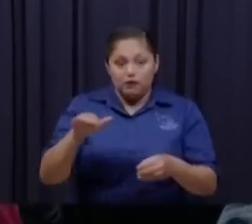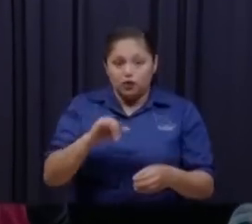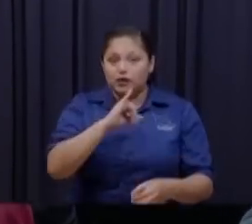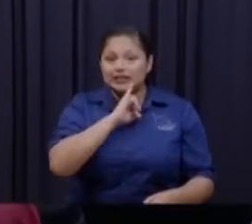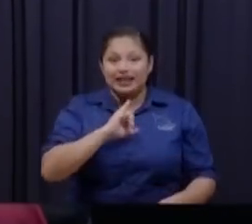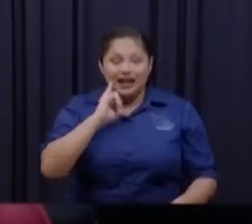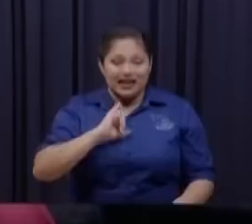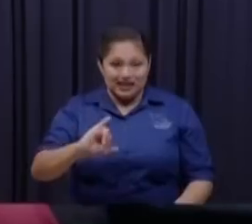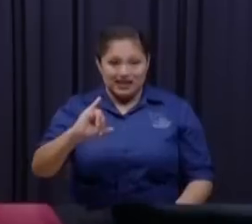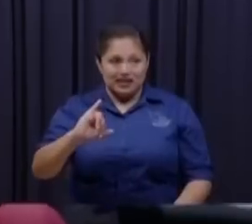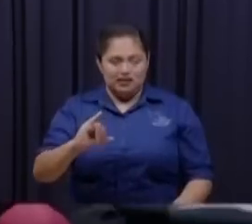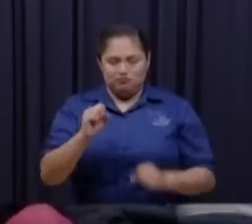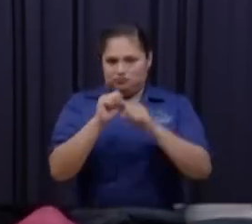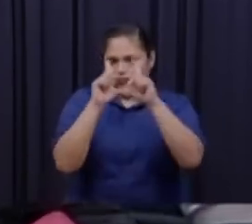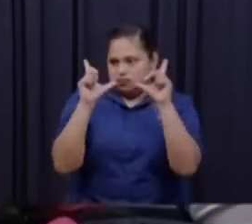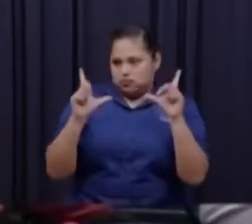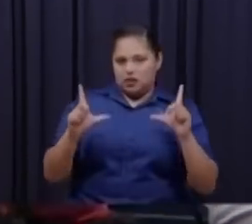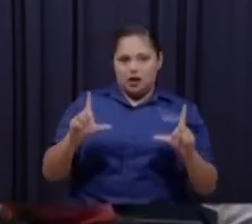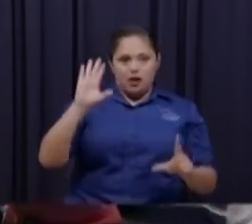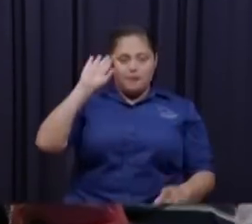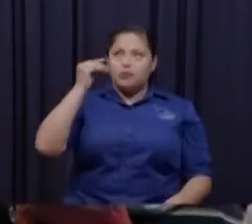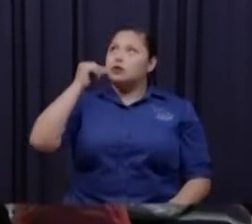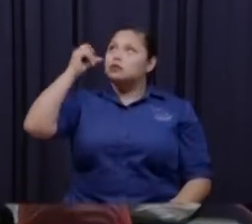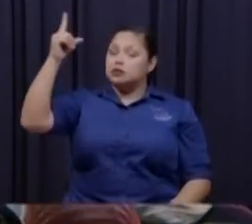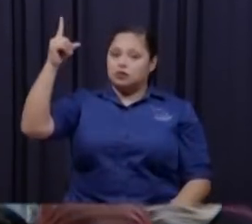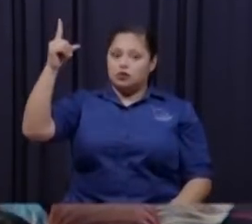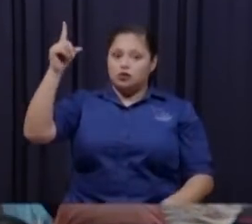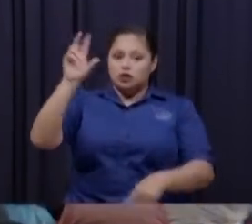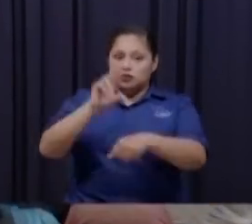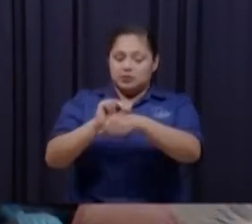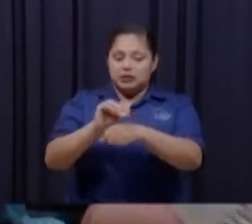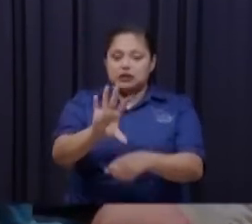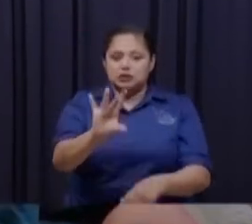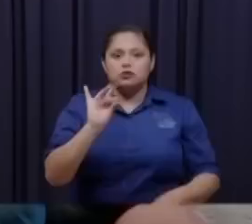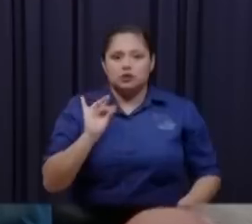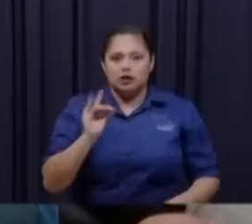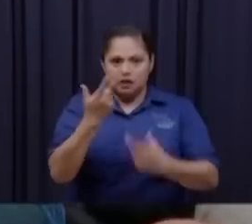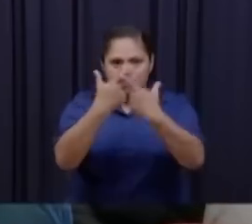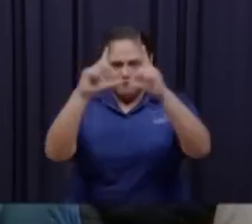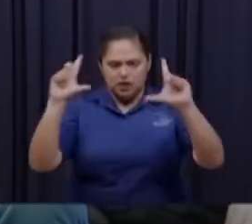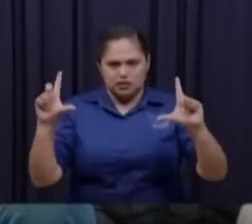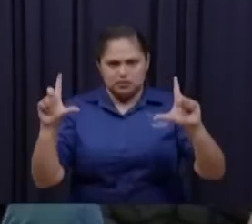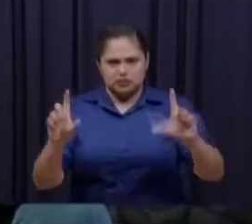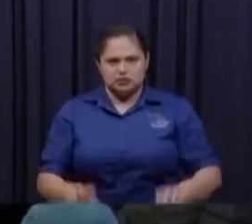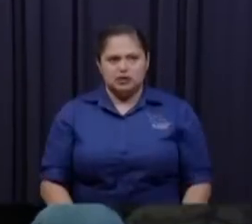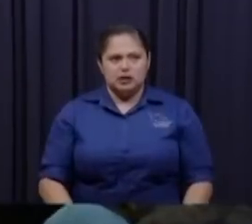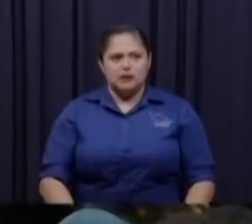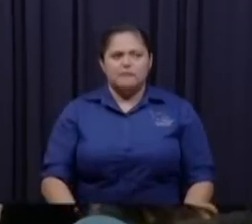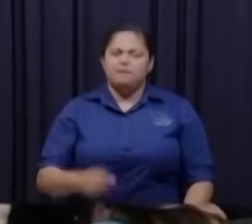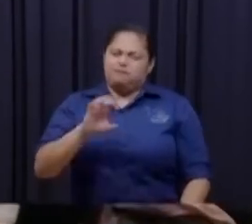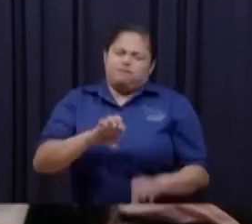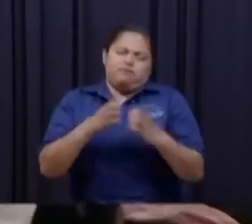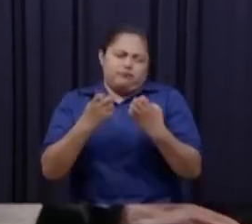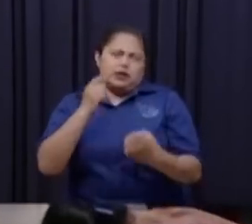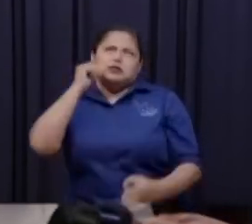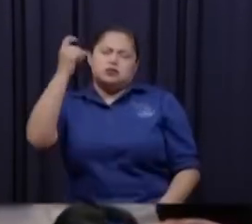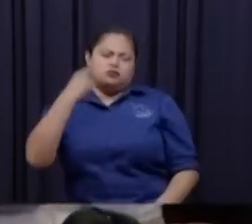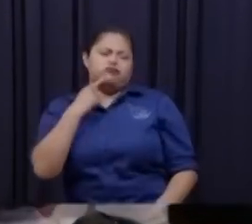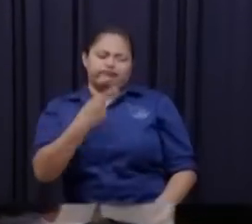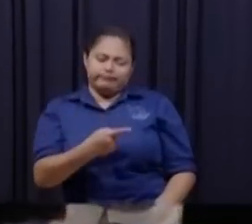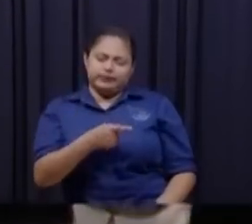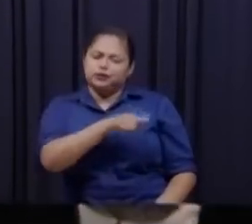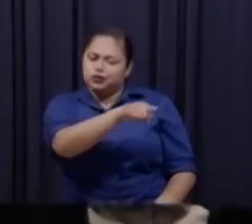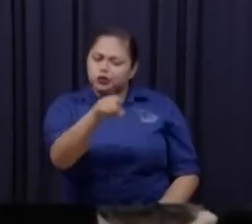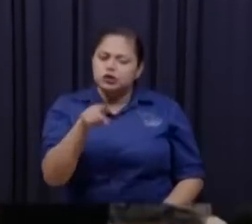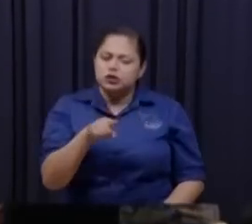Impresionante, porque pues, el Señor nos da libre albedrío, nos da libertad. Entonces el Señor le dice a Israel: miren, ¿saben qué? Les